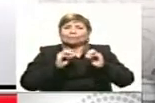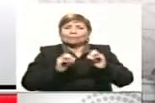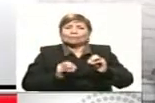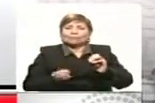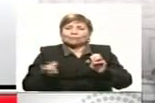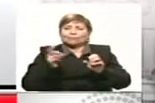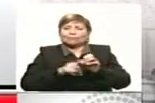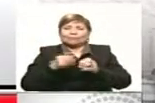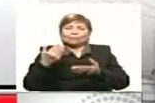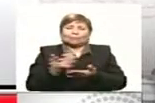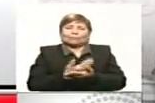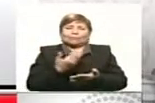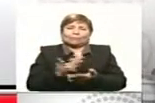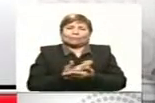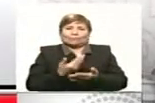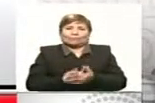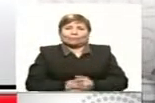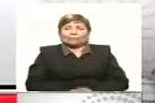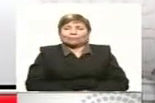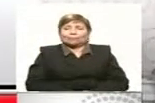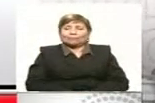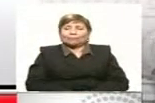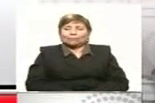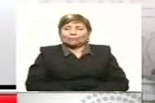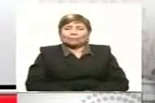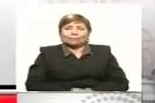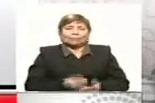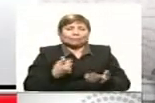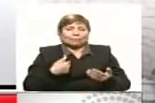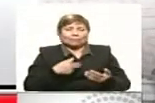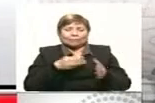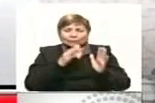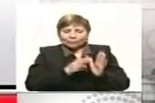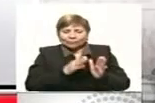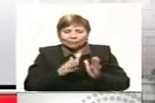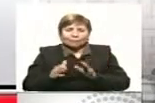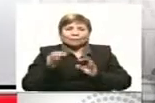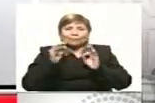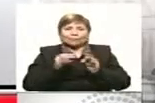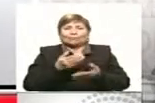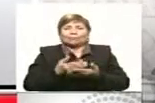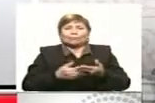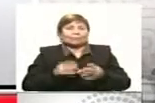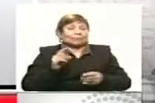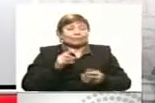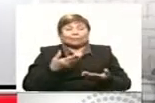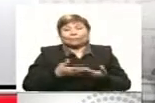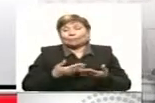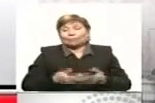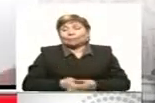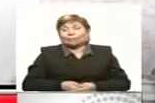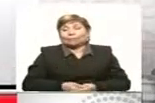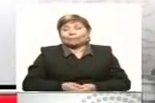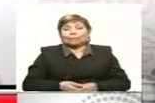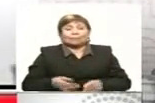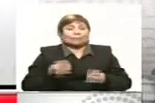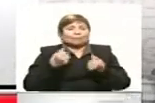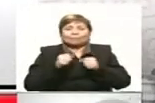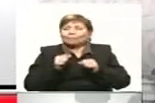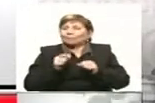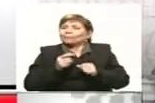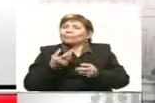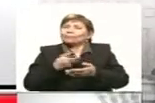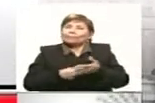incluir nuevas obras. ¿Me explico? Nuestra prioridad está en culminar lo existente. No le digo que es imposible incluir